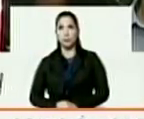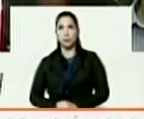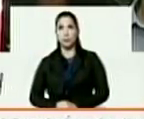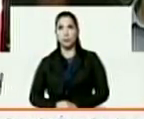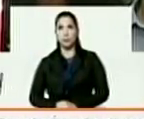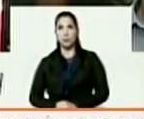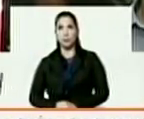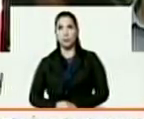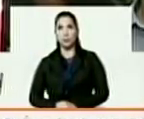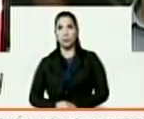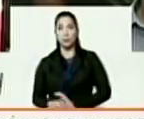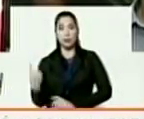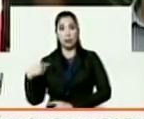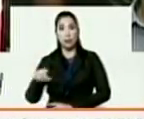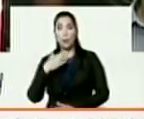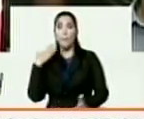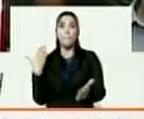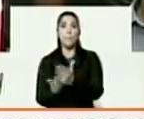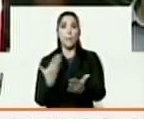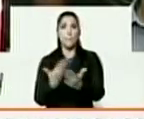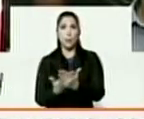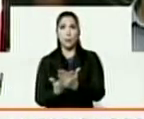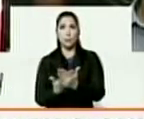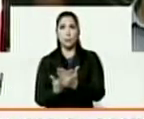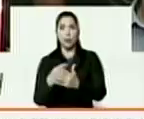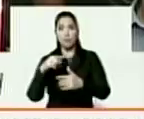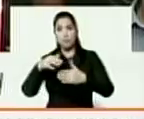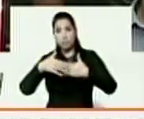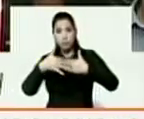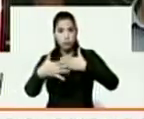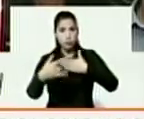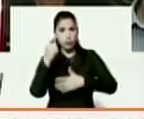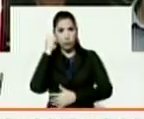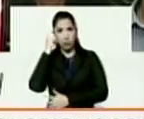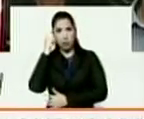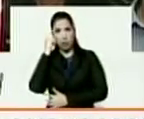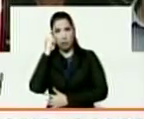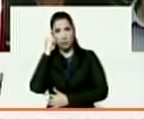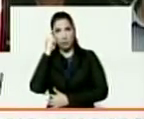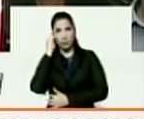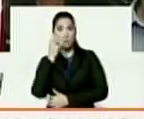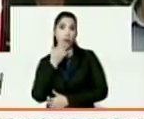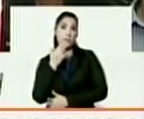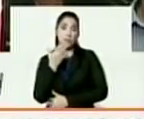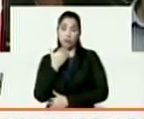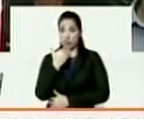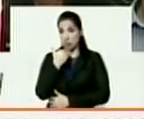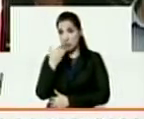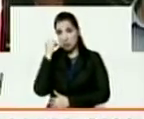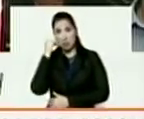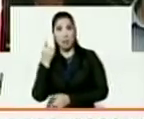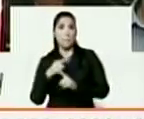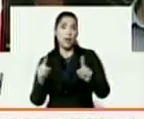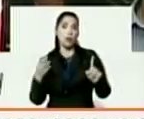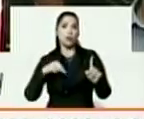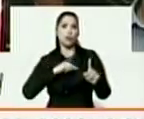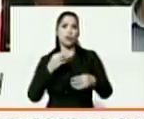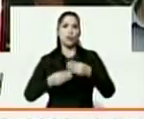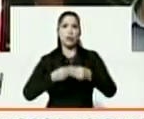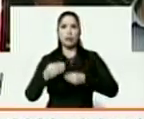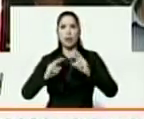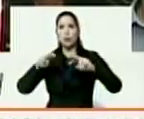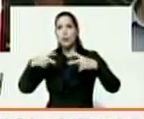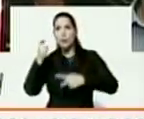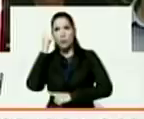tendríamos planteado para los próximos días era en estos días pero vamos a hacerlo en nueva